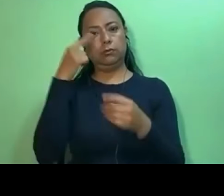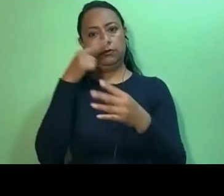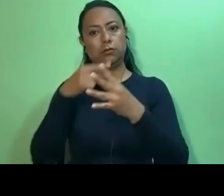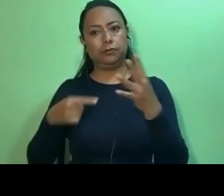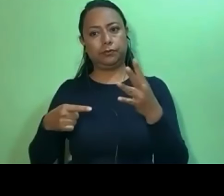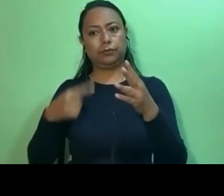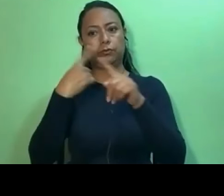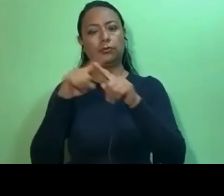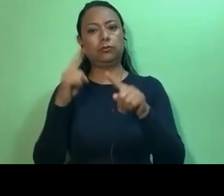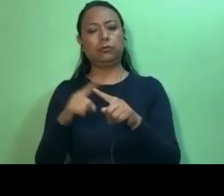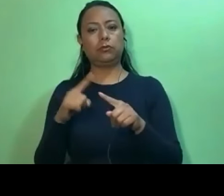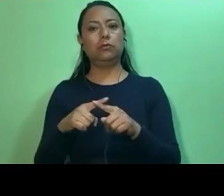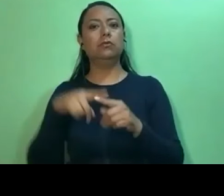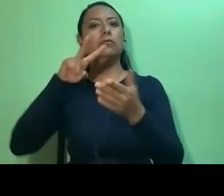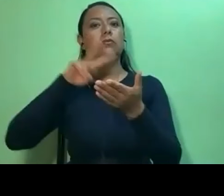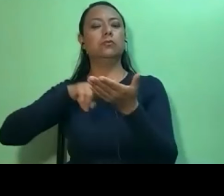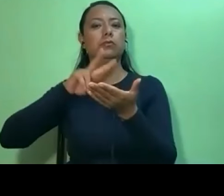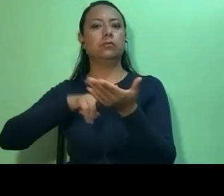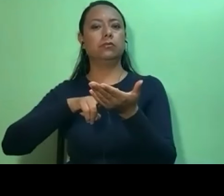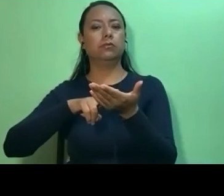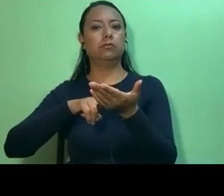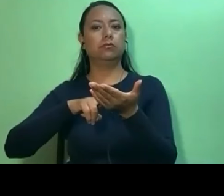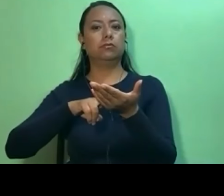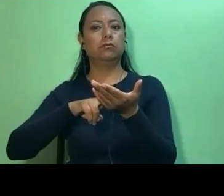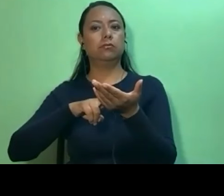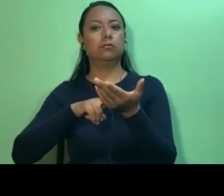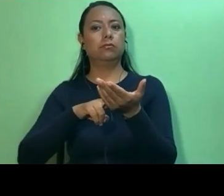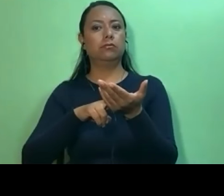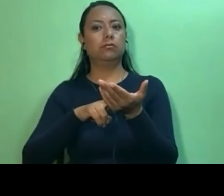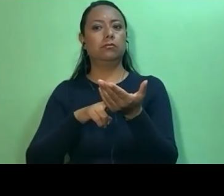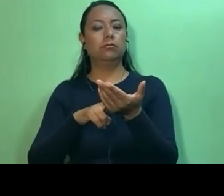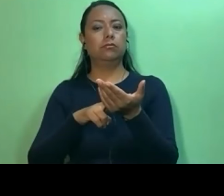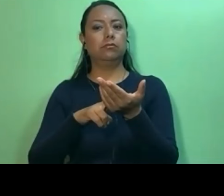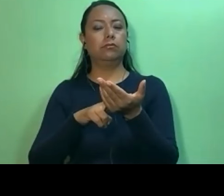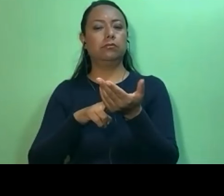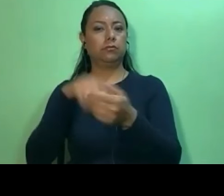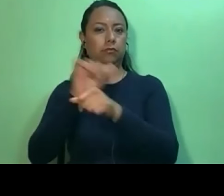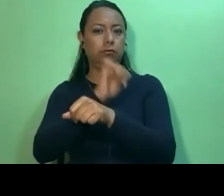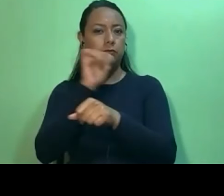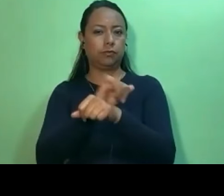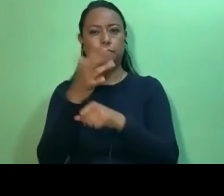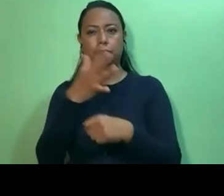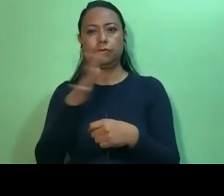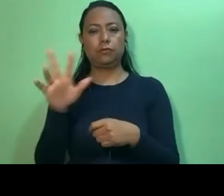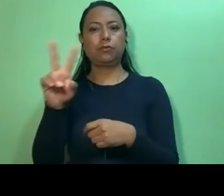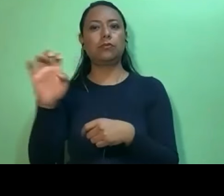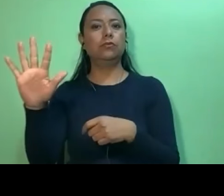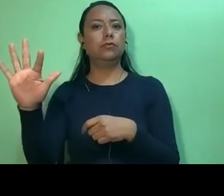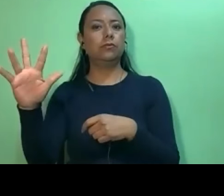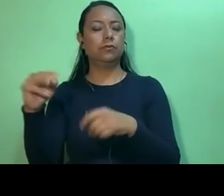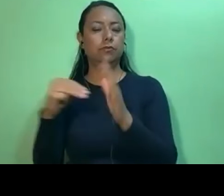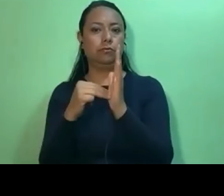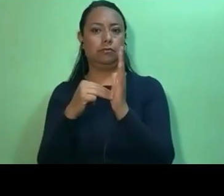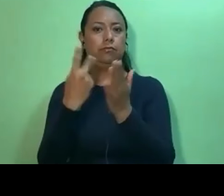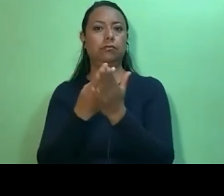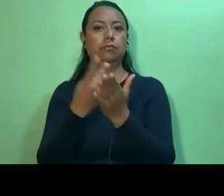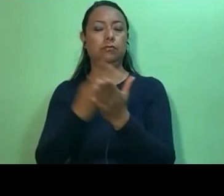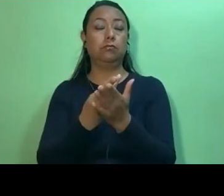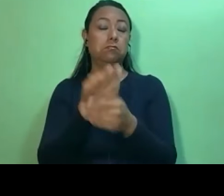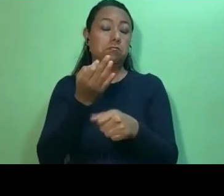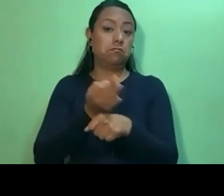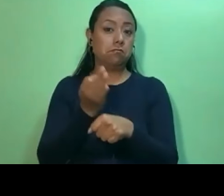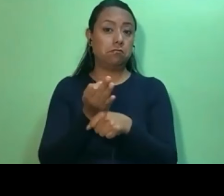el valor del vehículo de hasta 250,000 pesos. No se